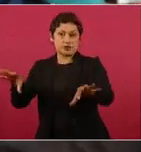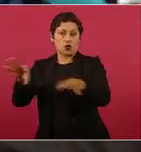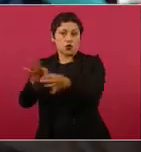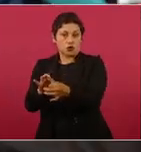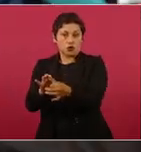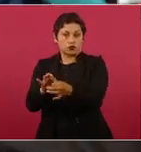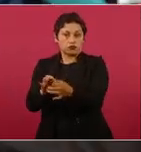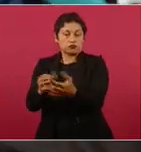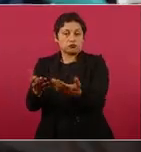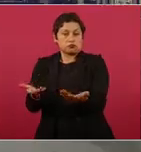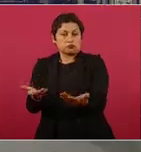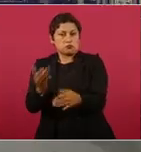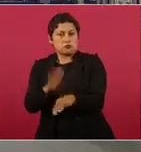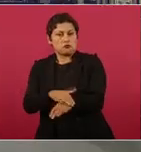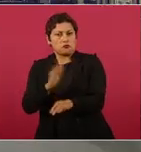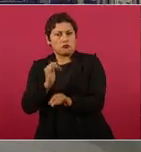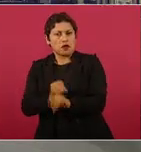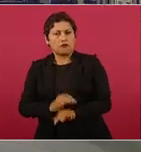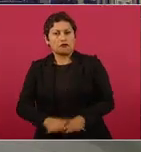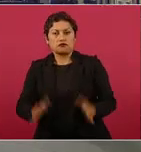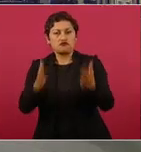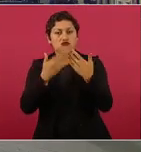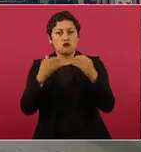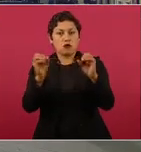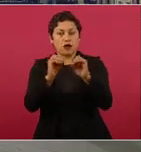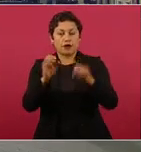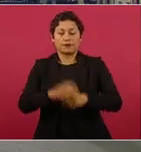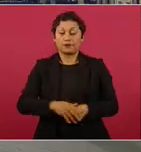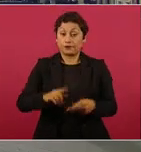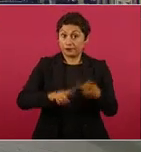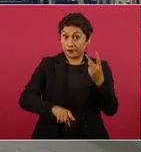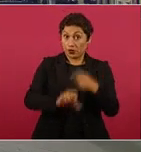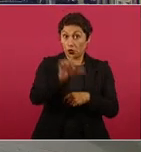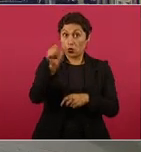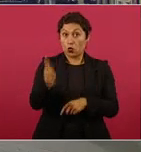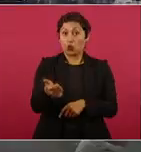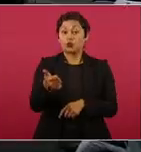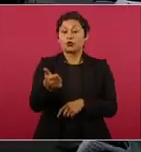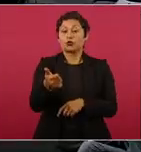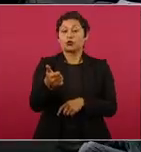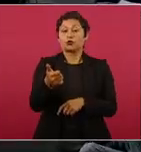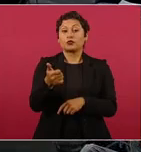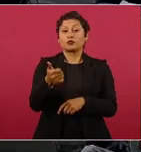sabe nada más de esto. Otro caso fue